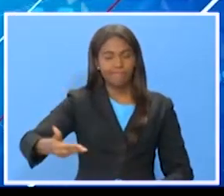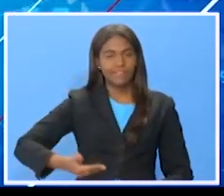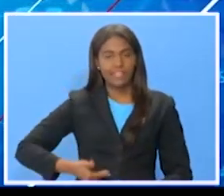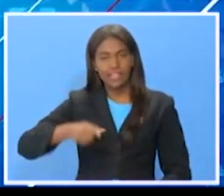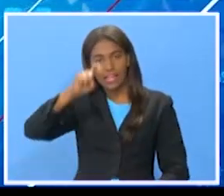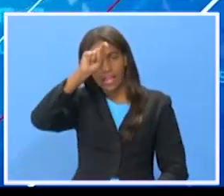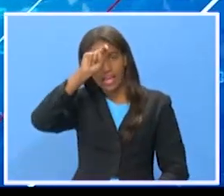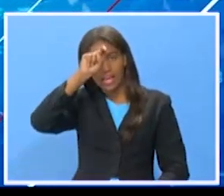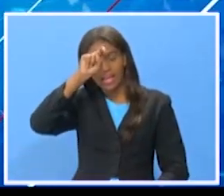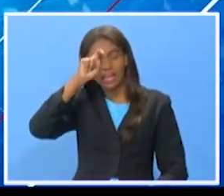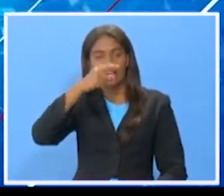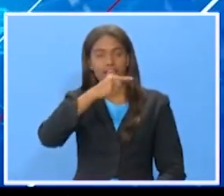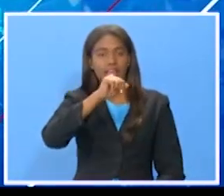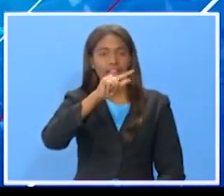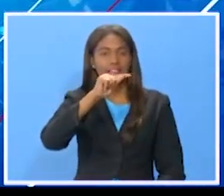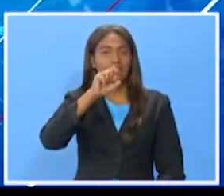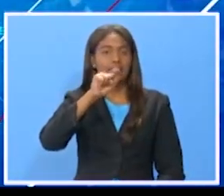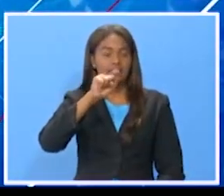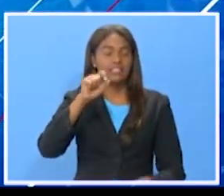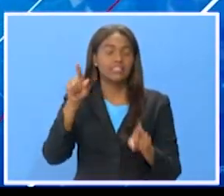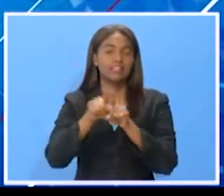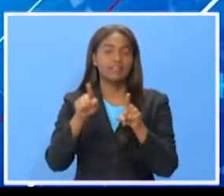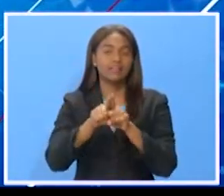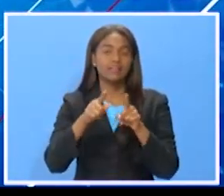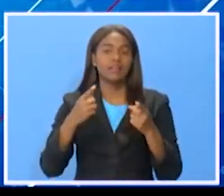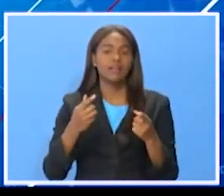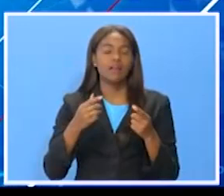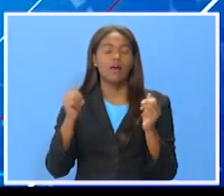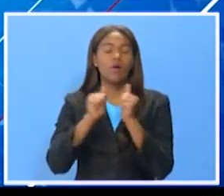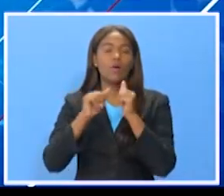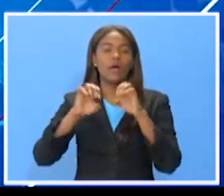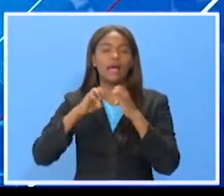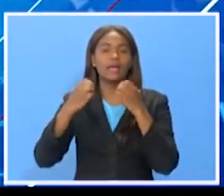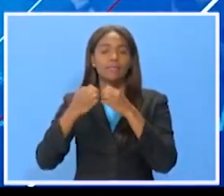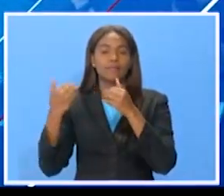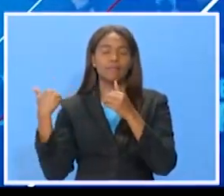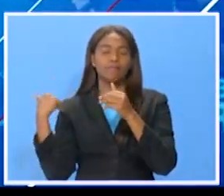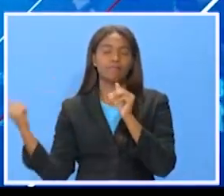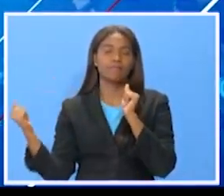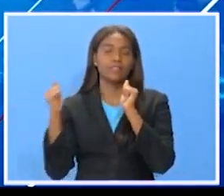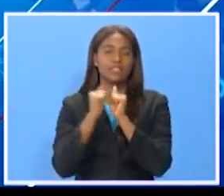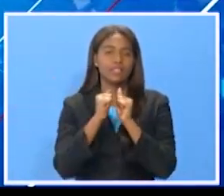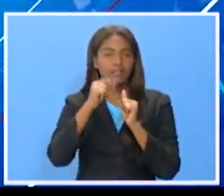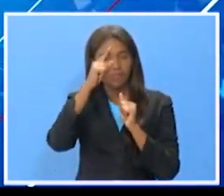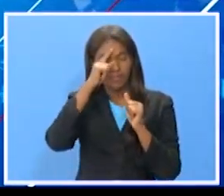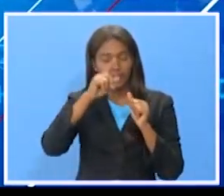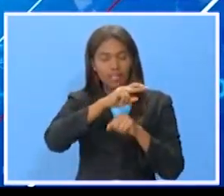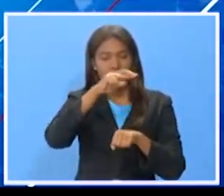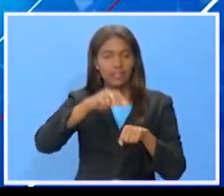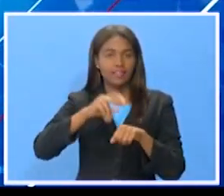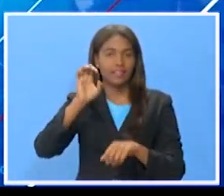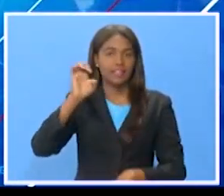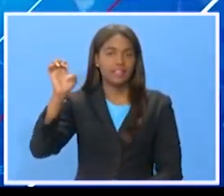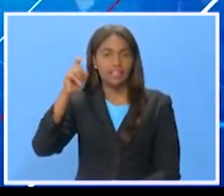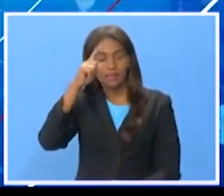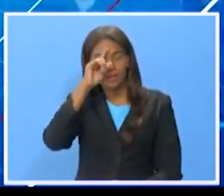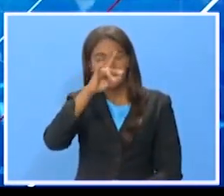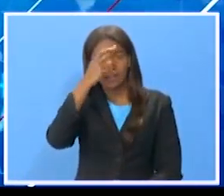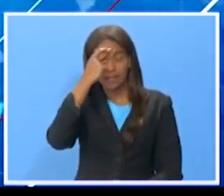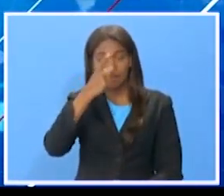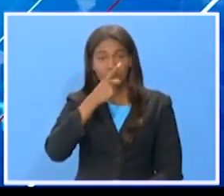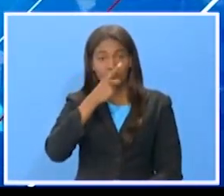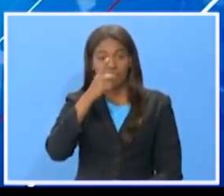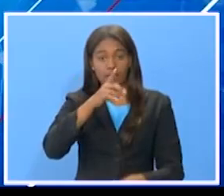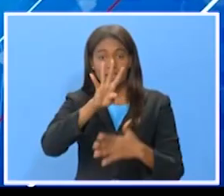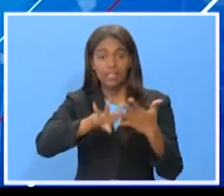Cibaeñas, me refiero a los Gigantes del Cibao, y también los conjuntos que pertenecen a la zona este del país. Un